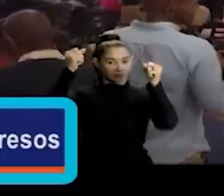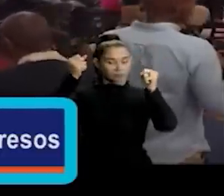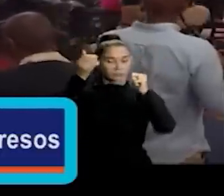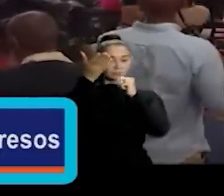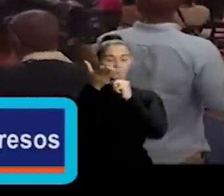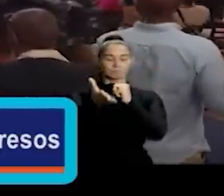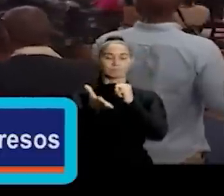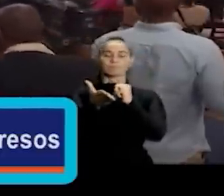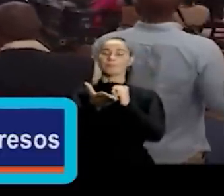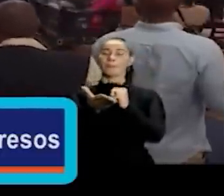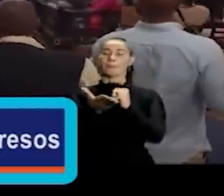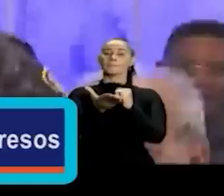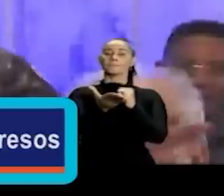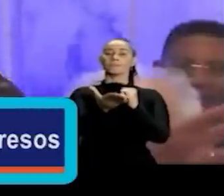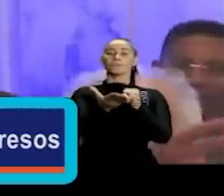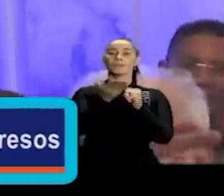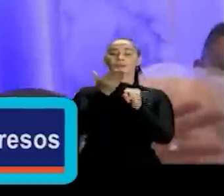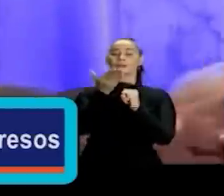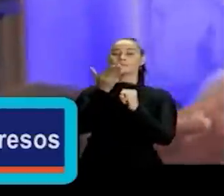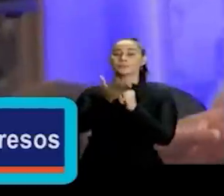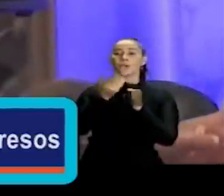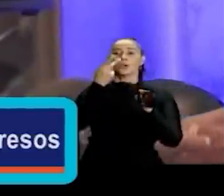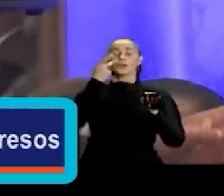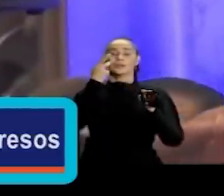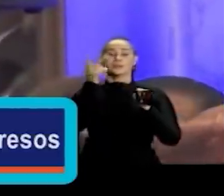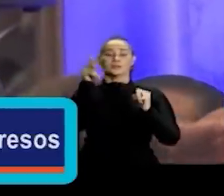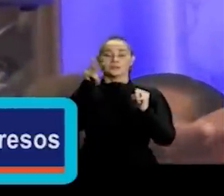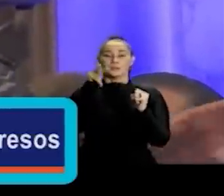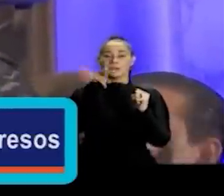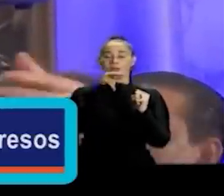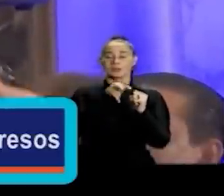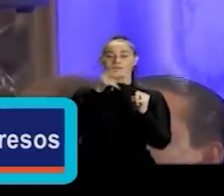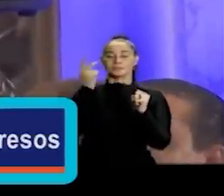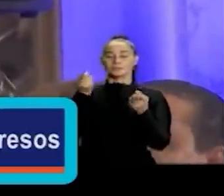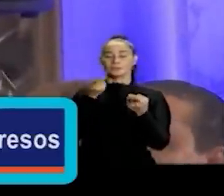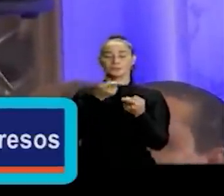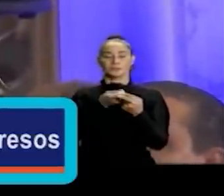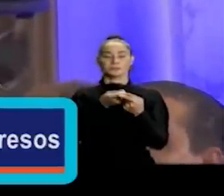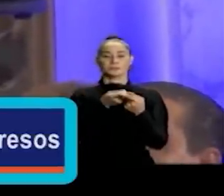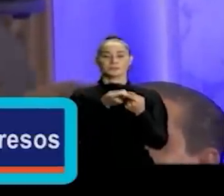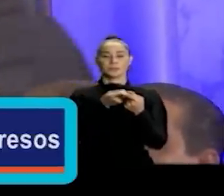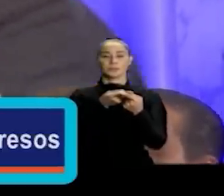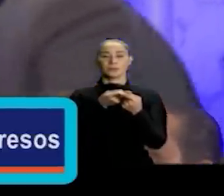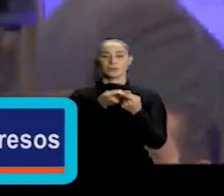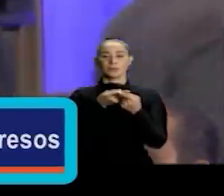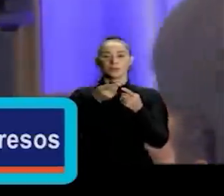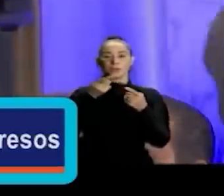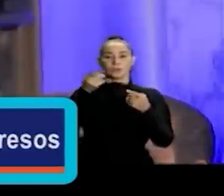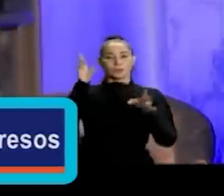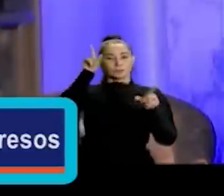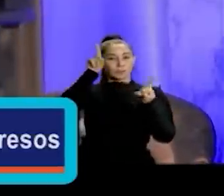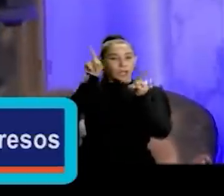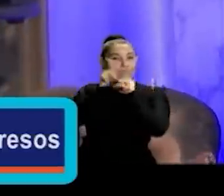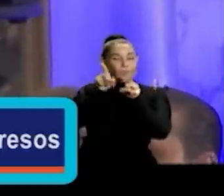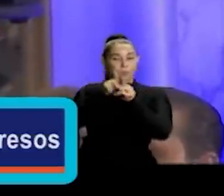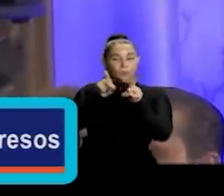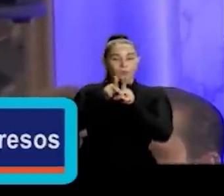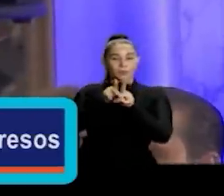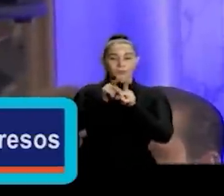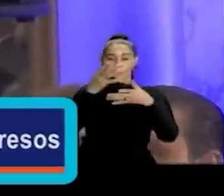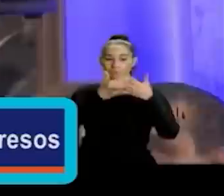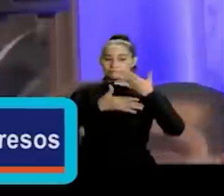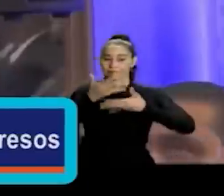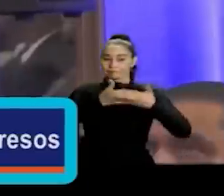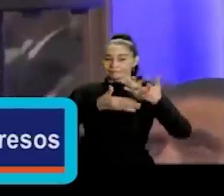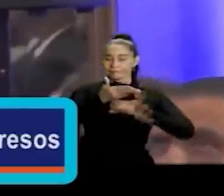presidente, lo que se vio ahí fue una extrema complicidad de los que